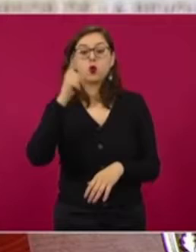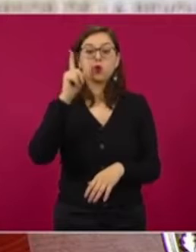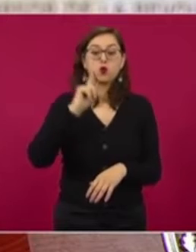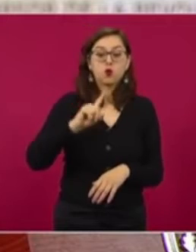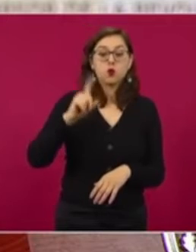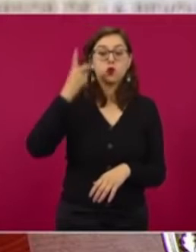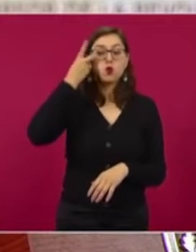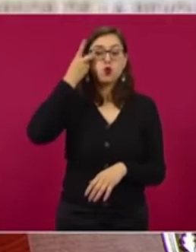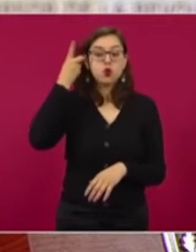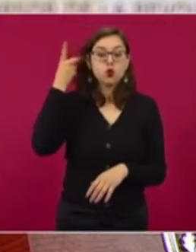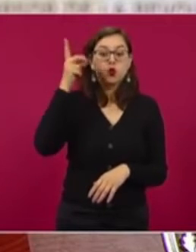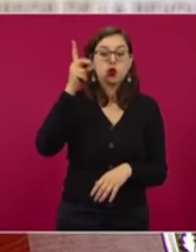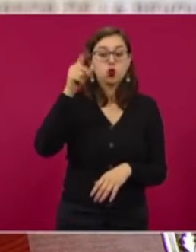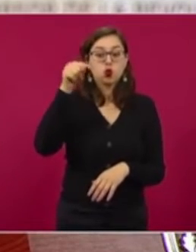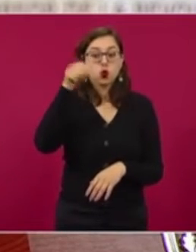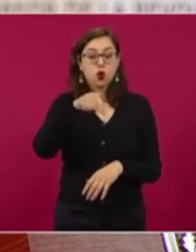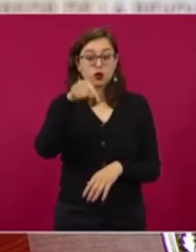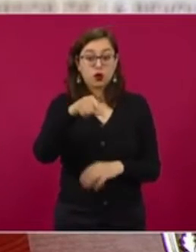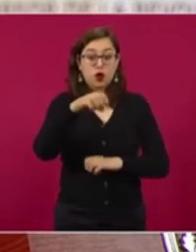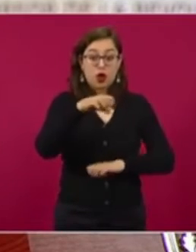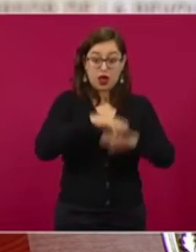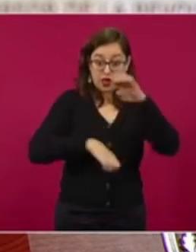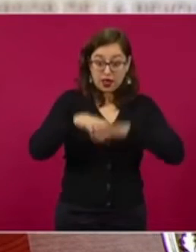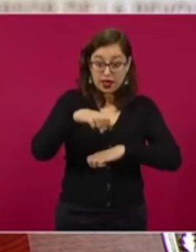de los bienes es esa empresa.